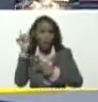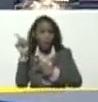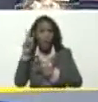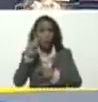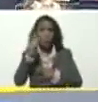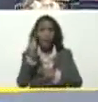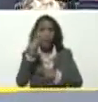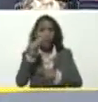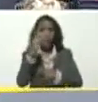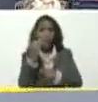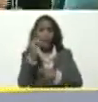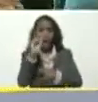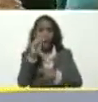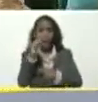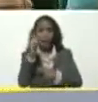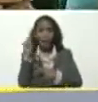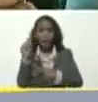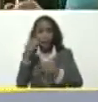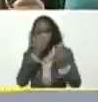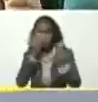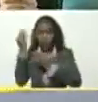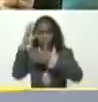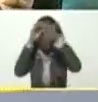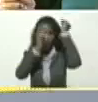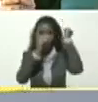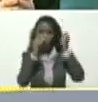Puk. Adelante, embajador.